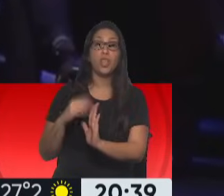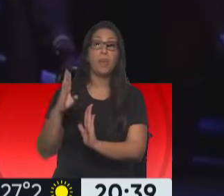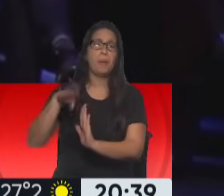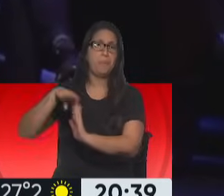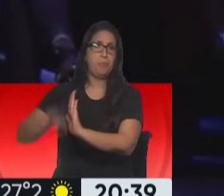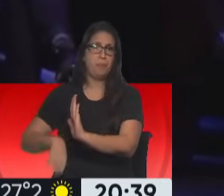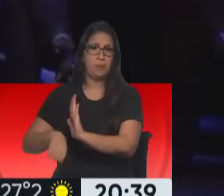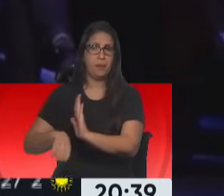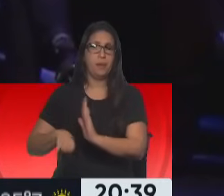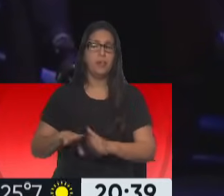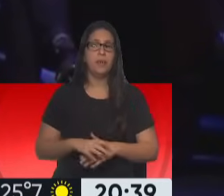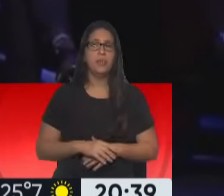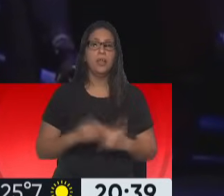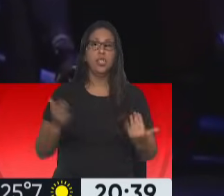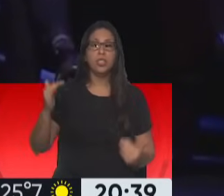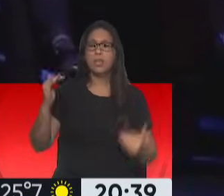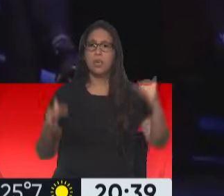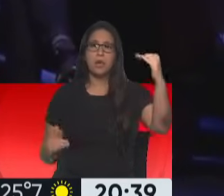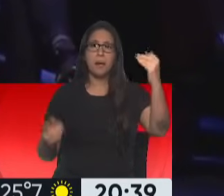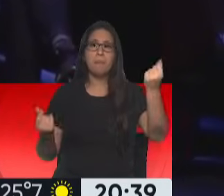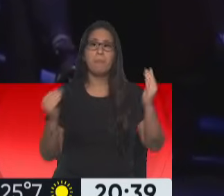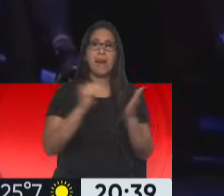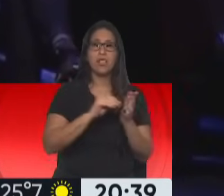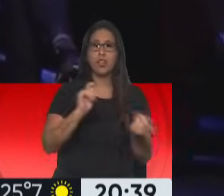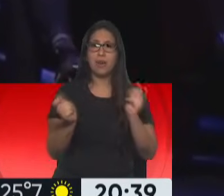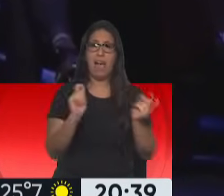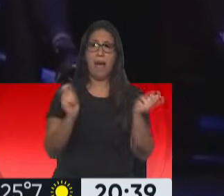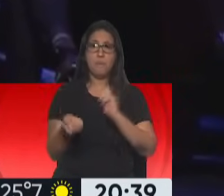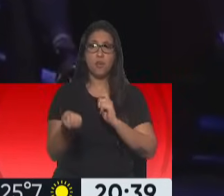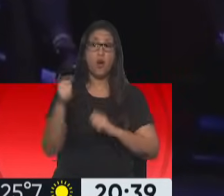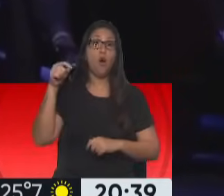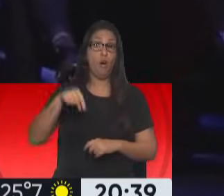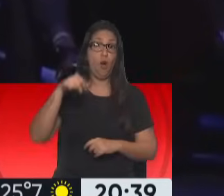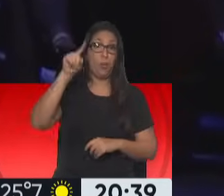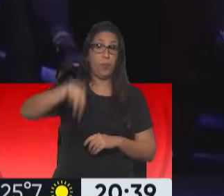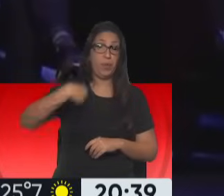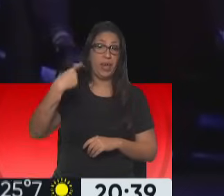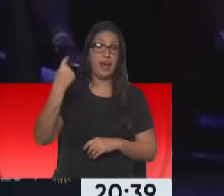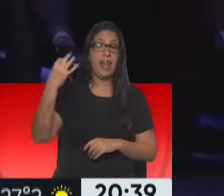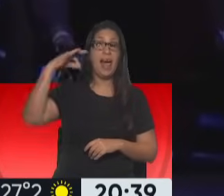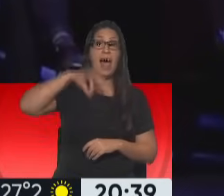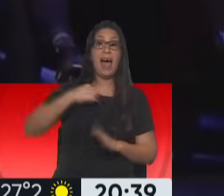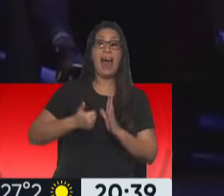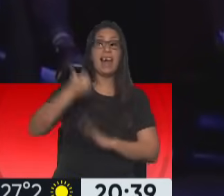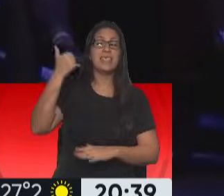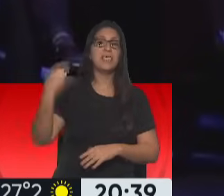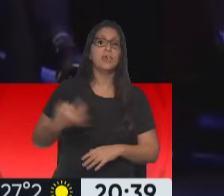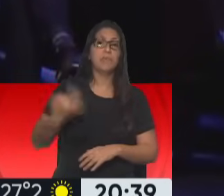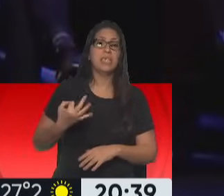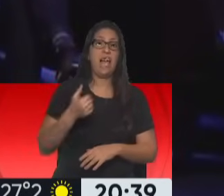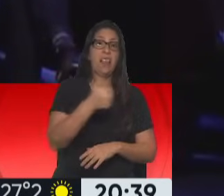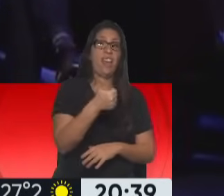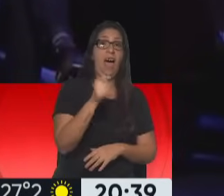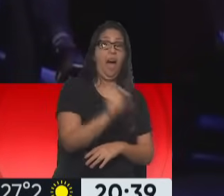B. Y ese cambio de precios relativos que hoy generan ganancias extraordinarias en